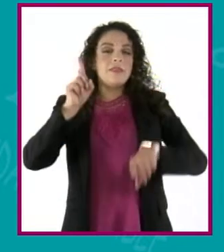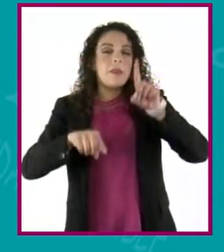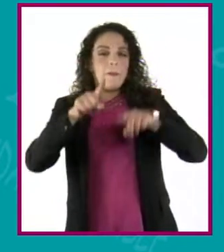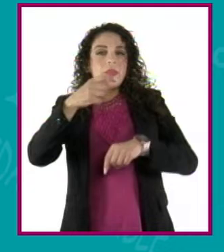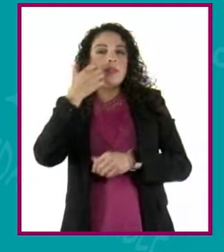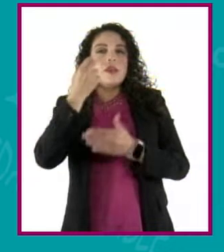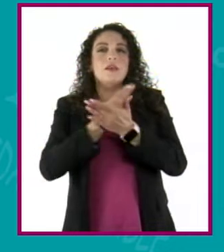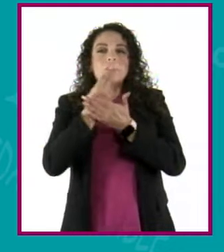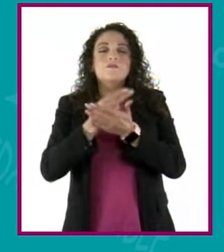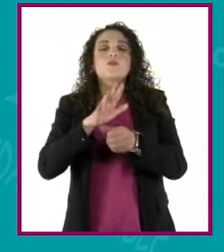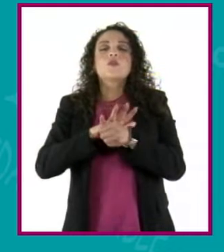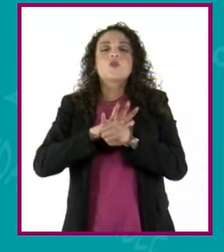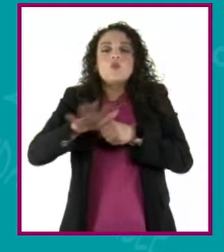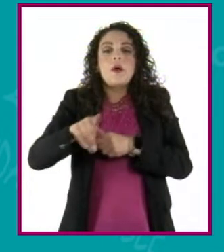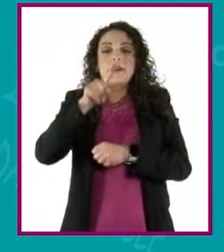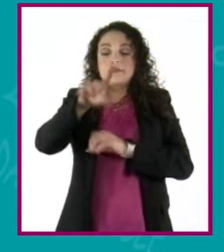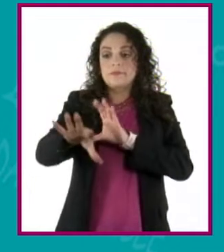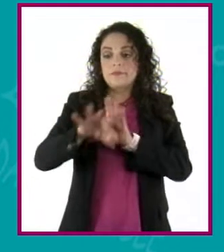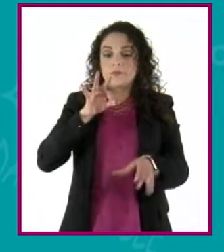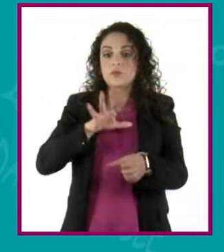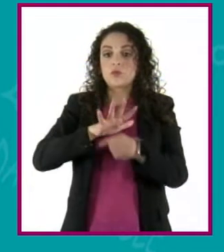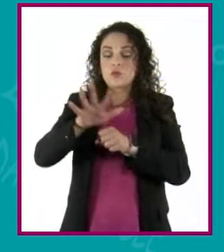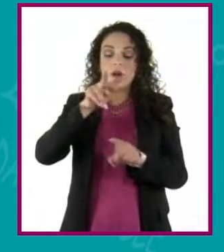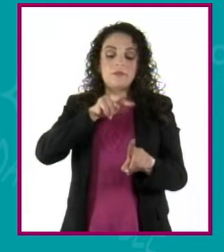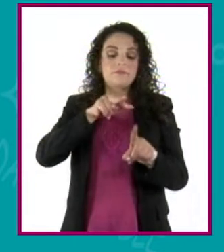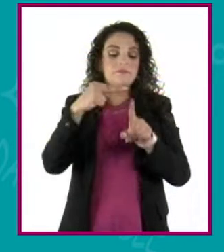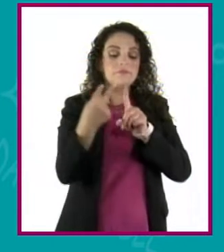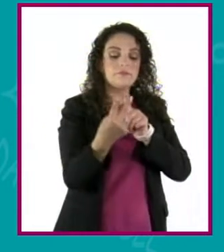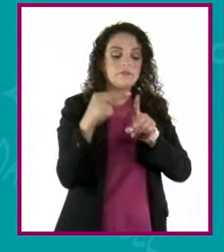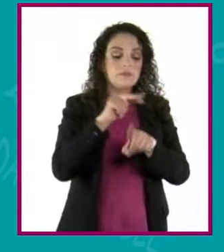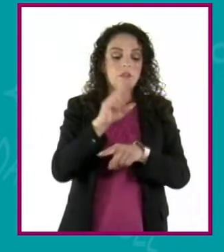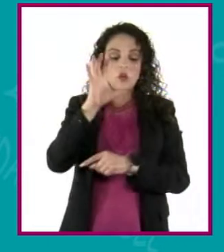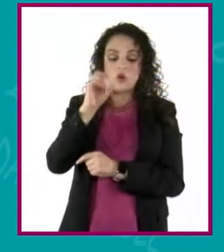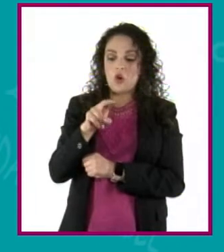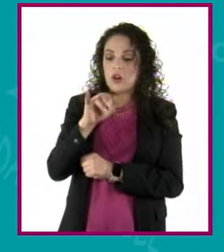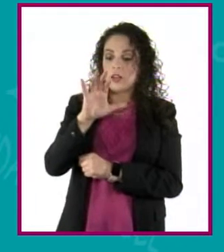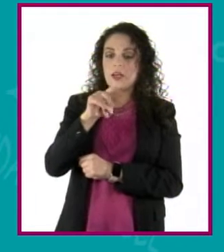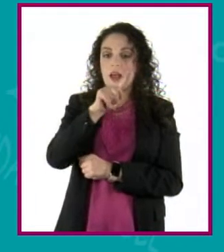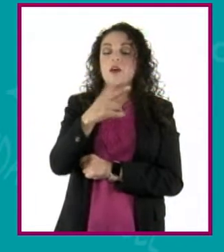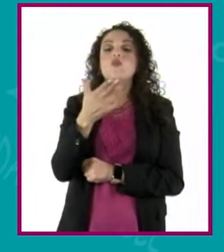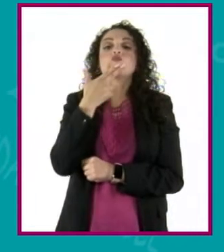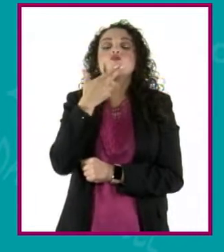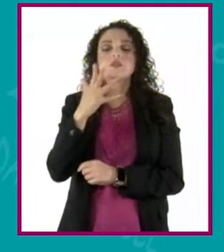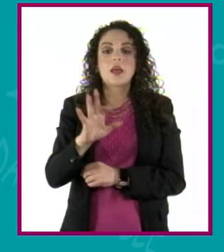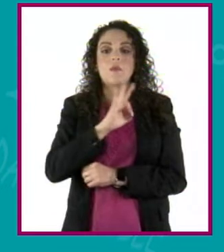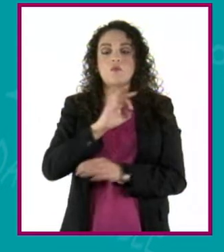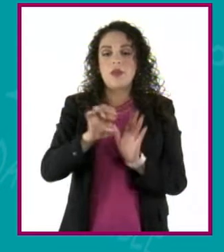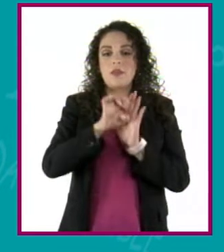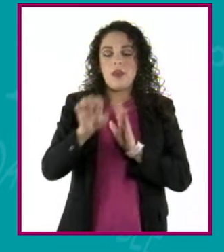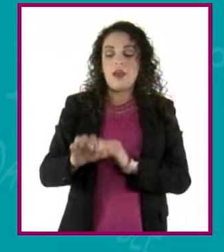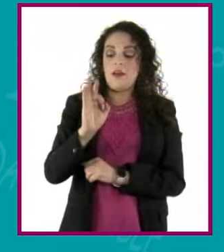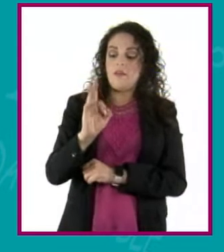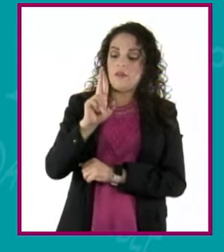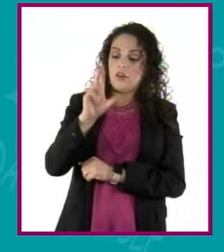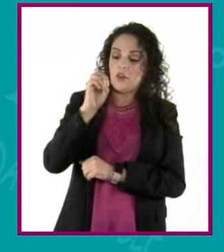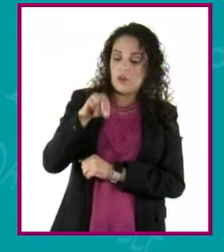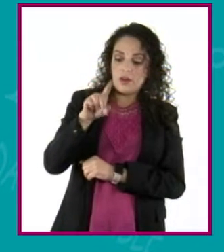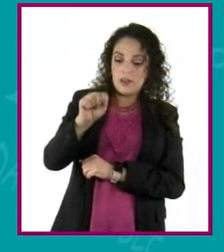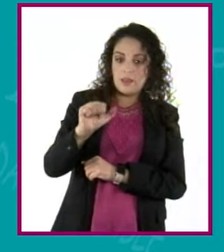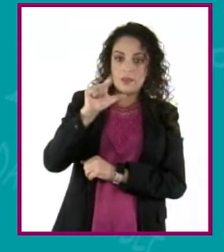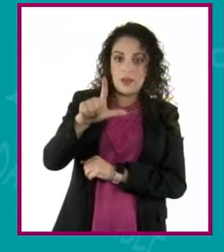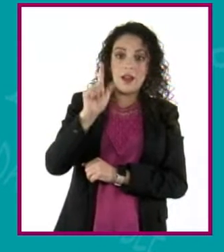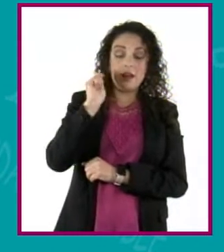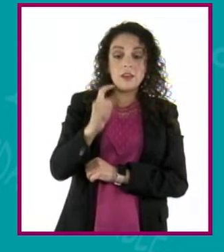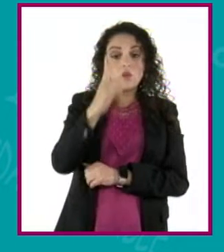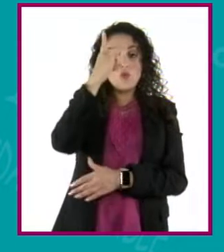dibujar, elegiremos qué tipo de perspectiva cónica vamos a utilizar. Podemos elegir, por ejemplo, la perspectiva frontal, donde tenemos un